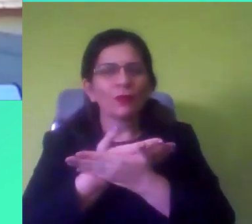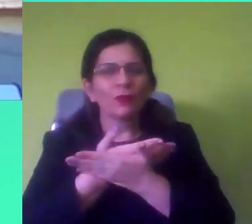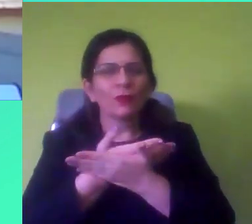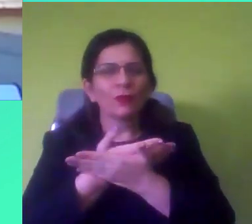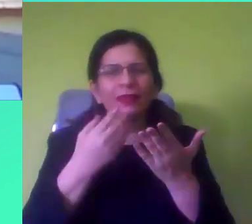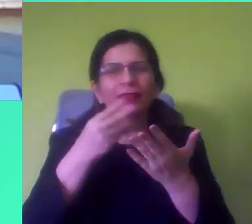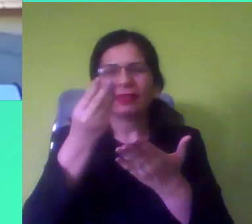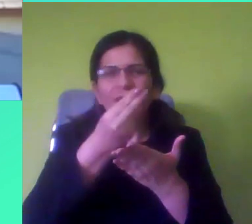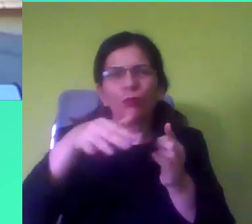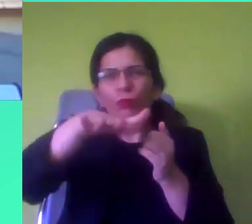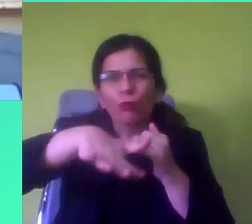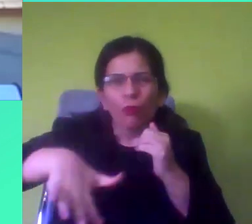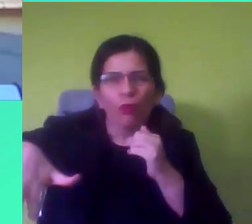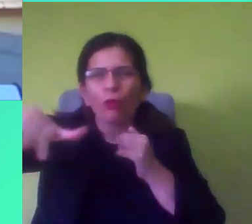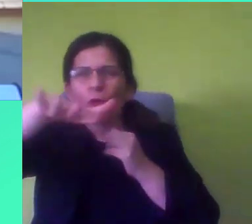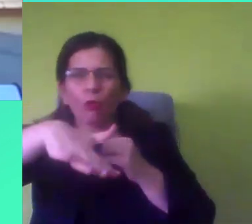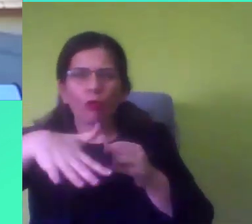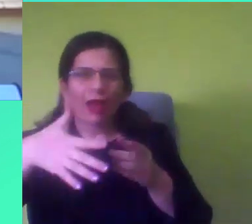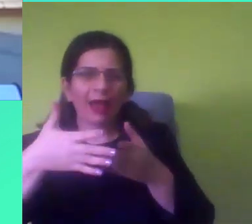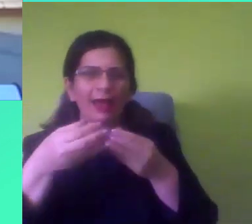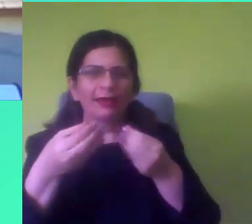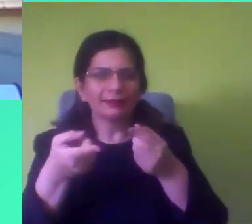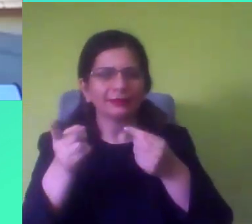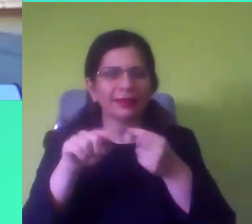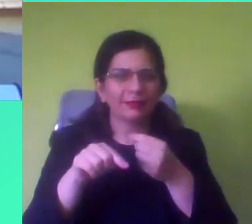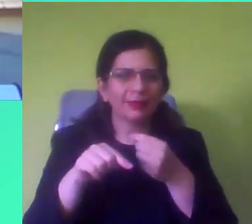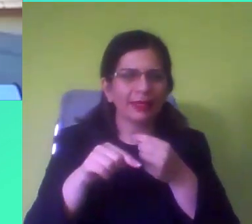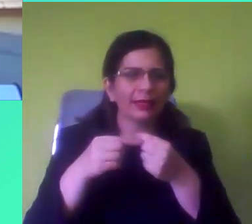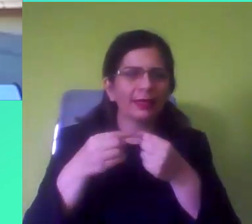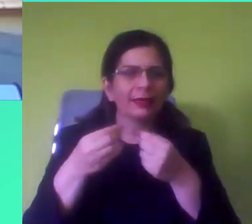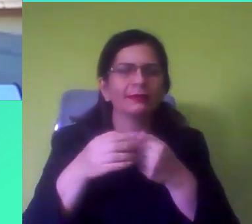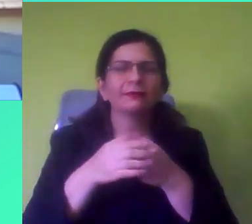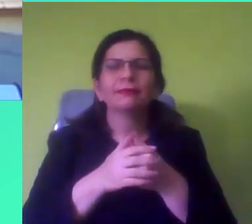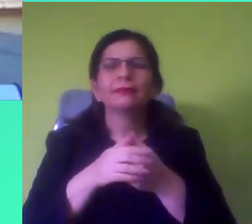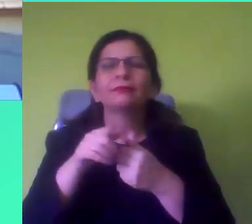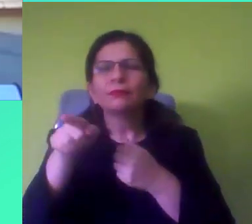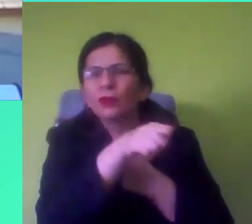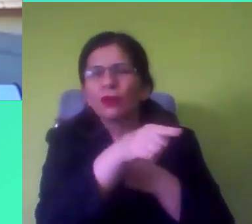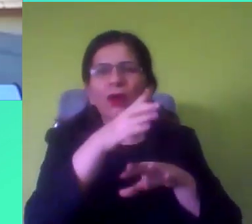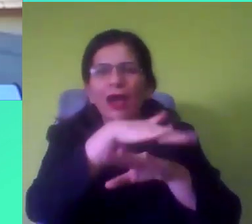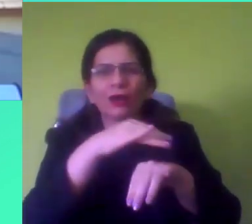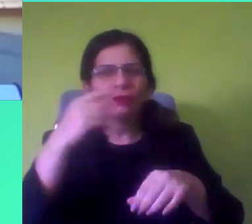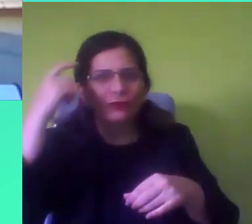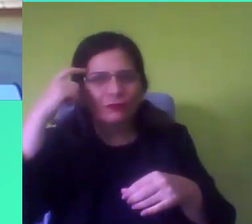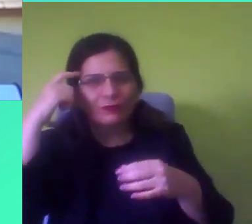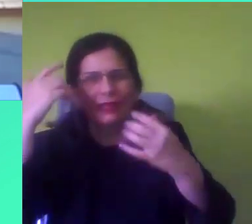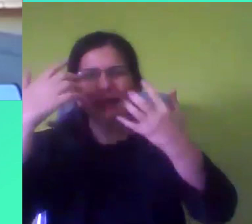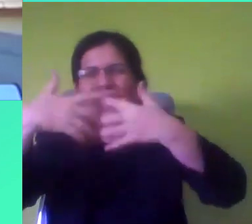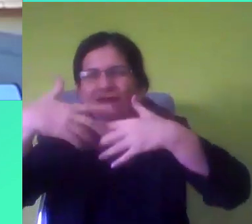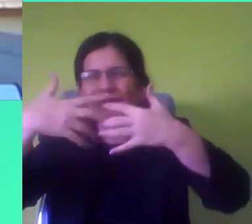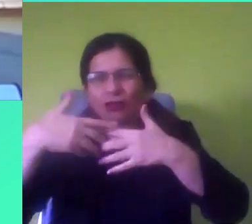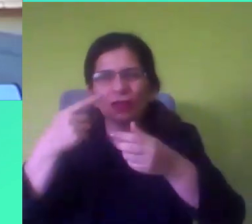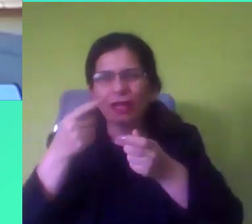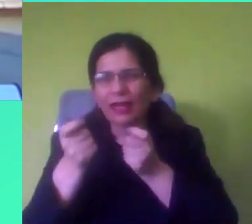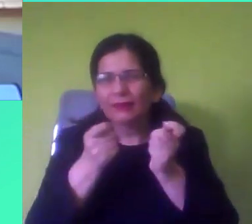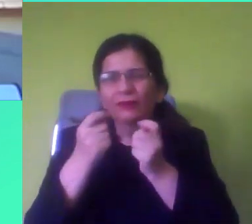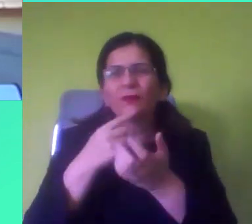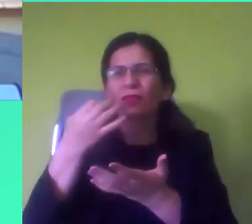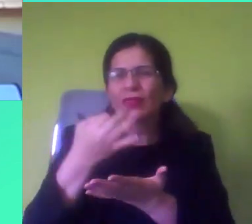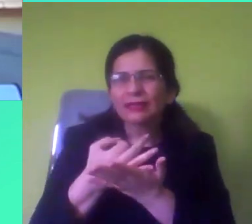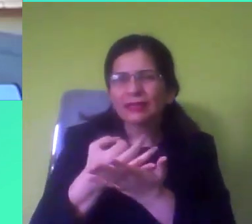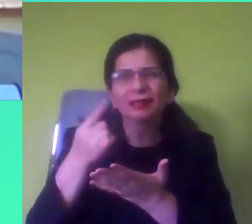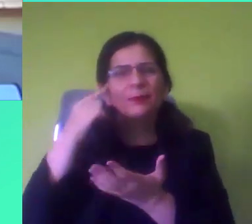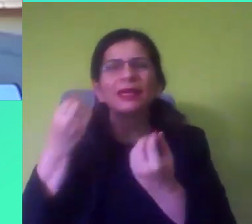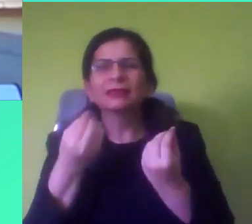información geográfica, pero también el desarrollo de capacidades para los chicos para analizar información